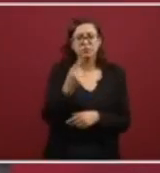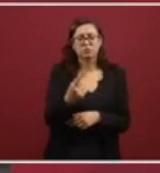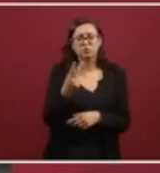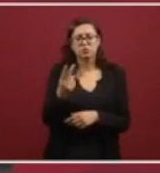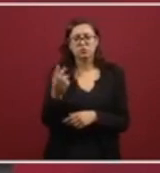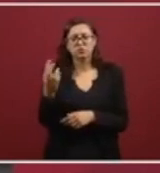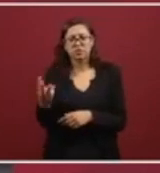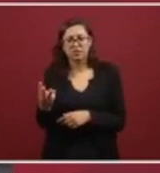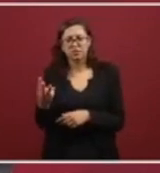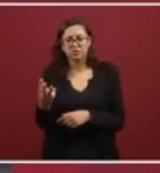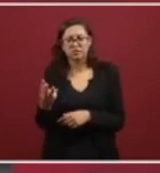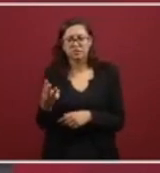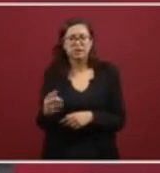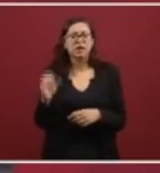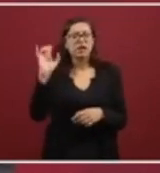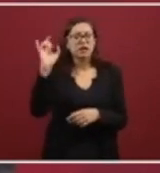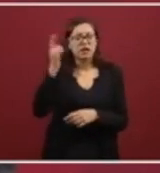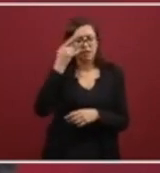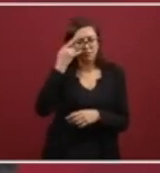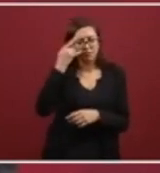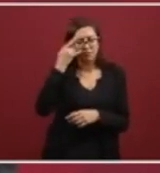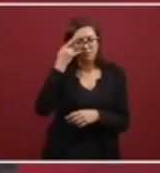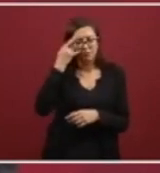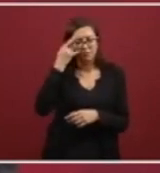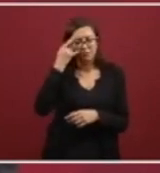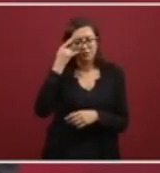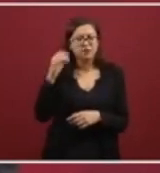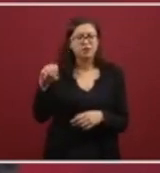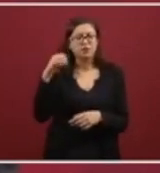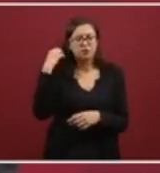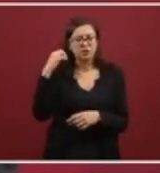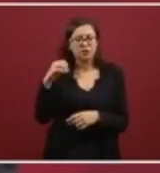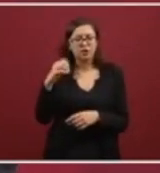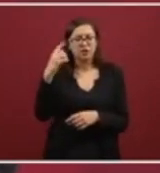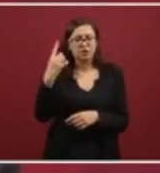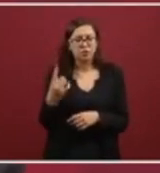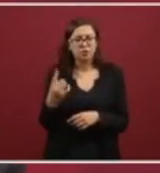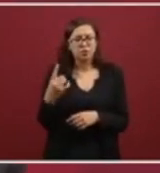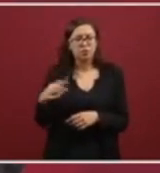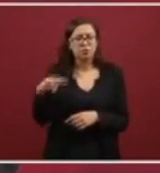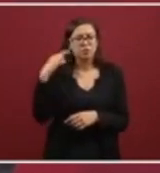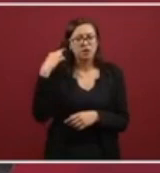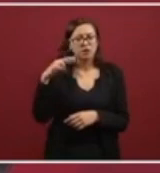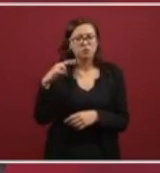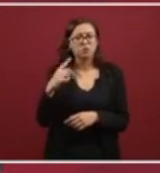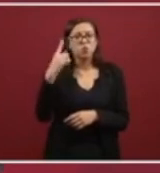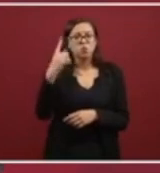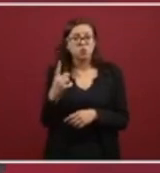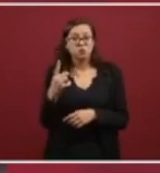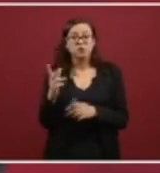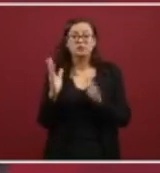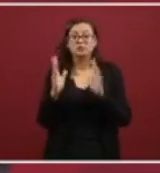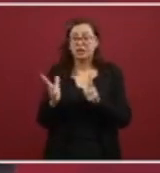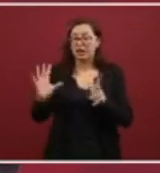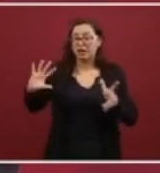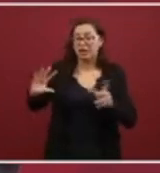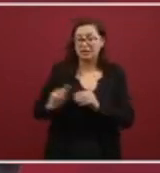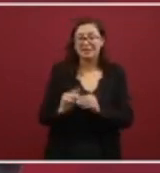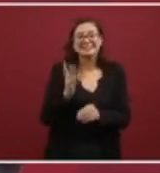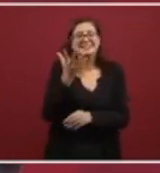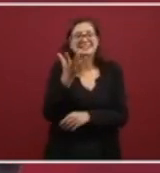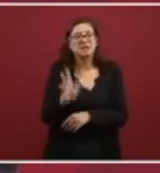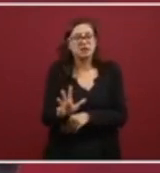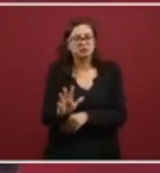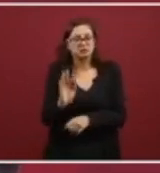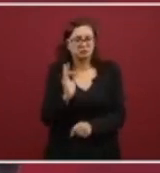3, Campeche, Oaxaca 1 y Veracruz 1. Estas son las que están activadas, en total son 10. Y